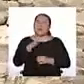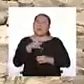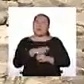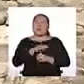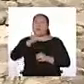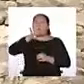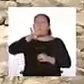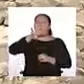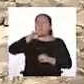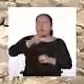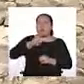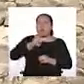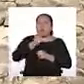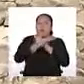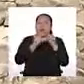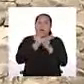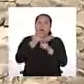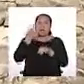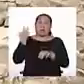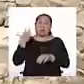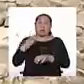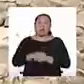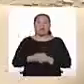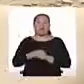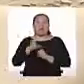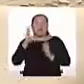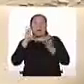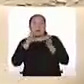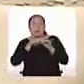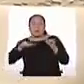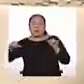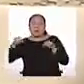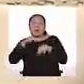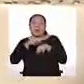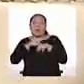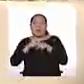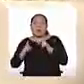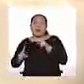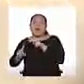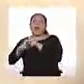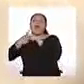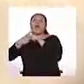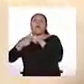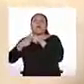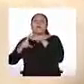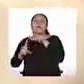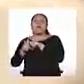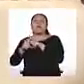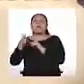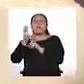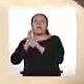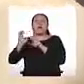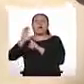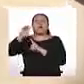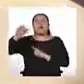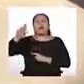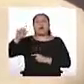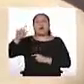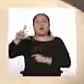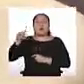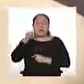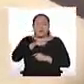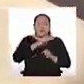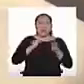hace 4.000 años, casi al mismo tiempo que Caral. Este sitio arqueológico tiene casi 50 hectáreas y